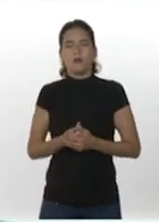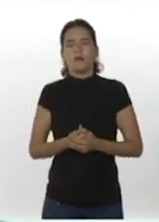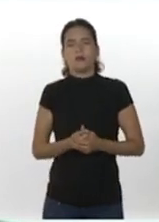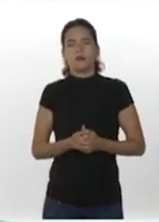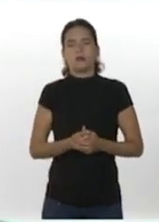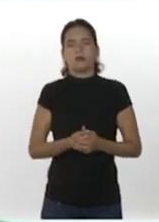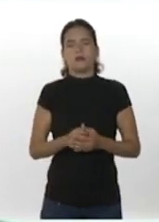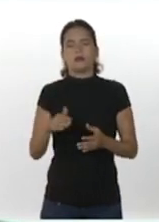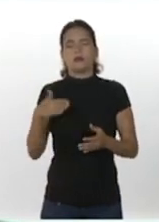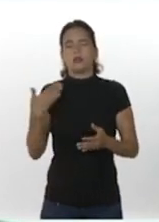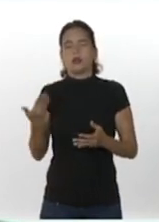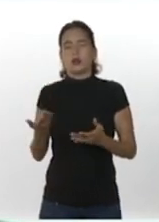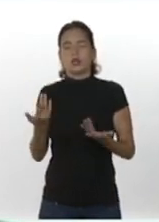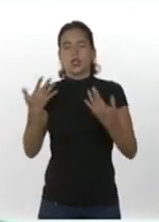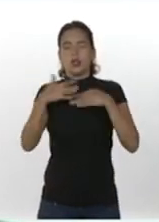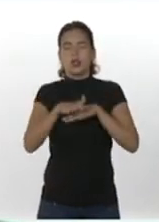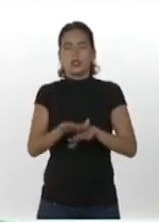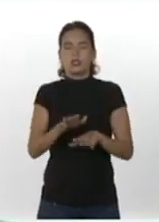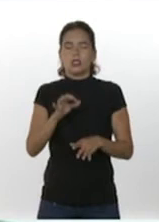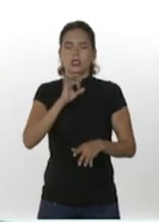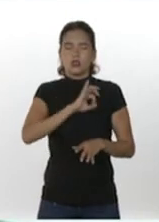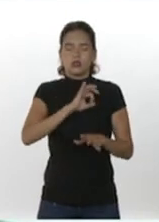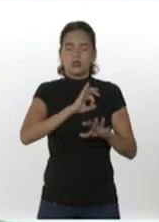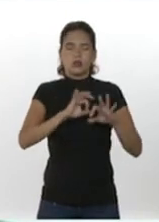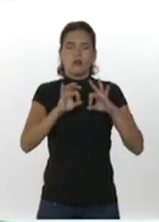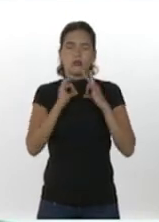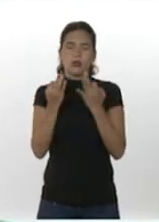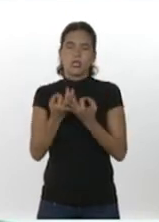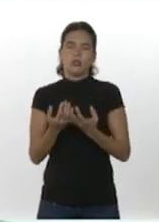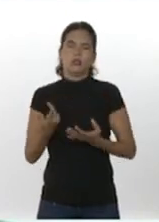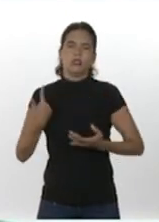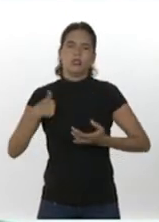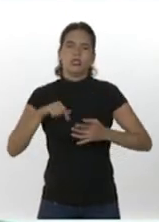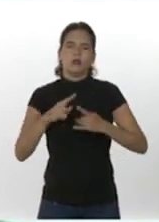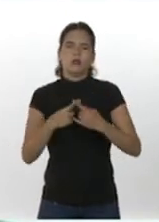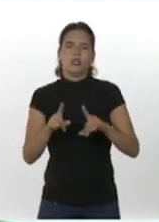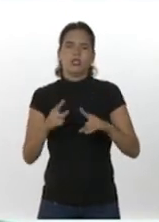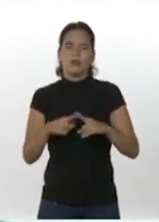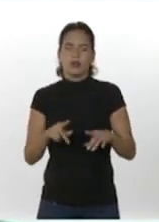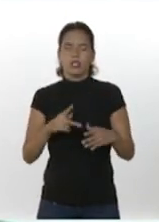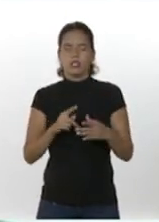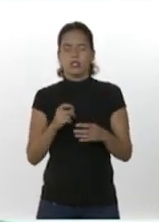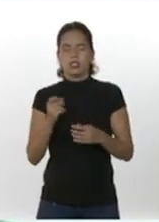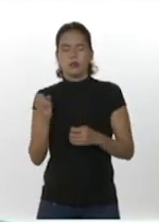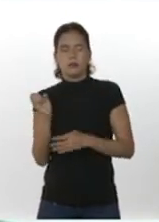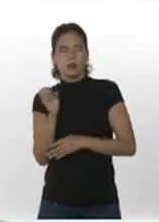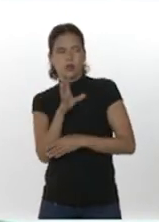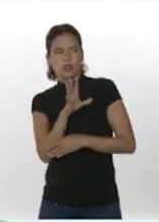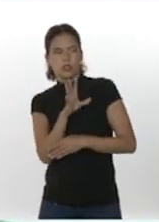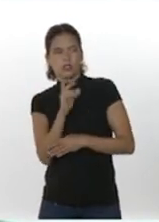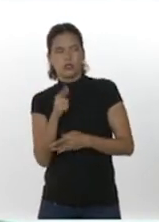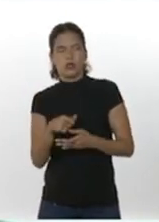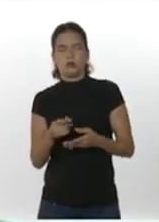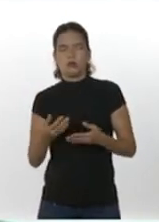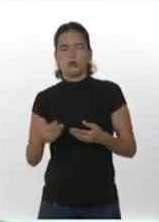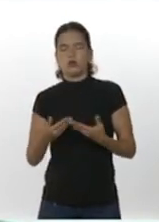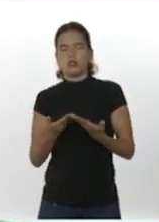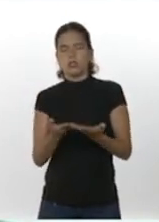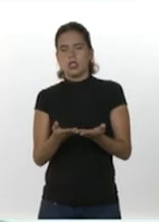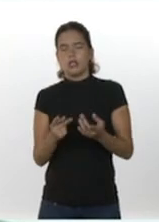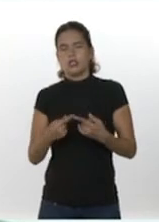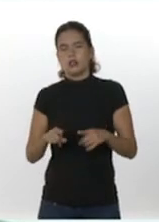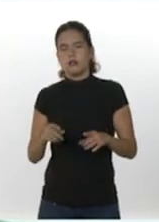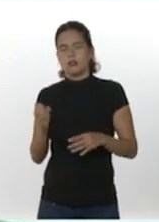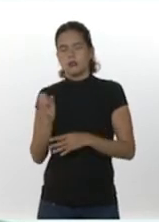que es la parte de la integración sociofamiliar. Tenemos varios tipos de proyección o podemos darle varios tipos de proyección a